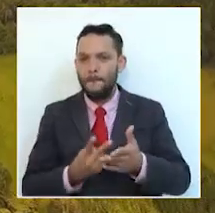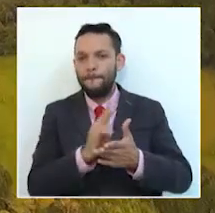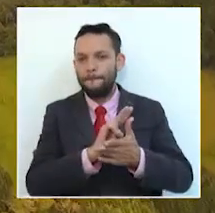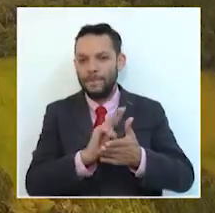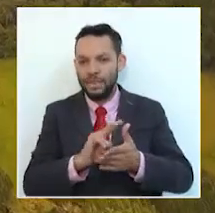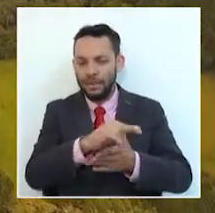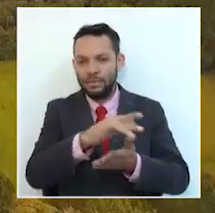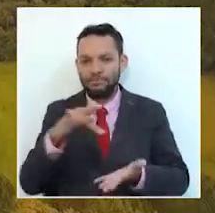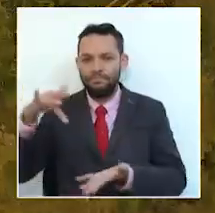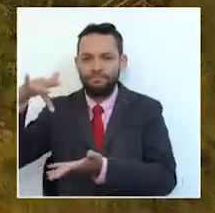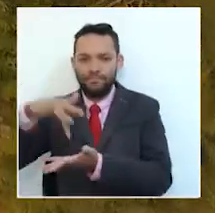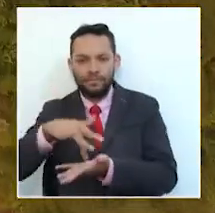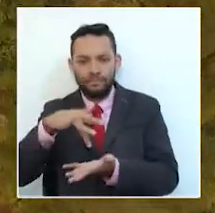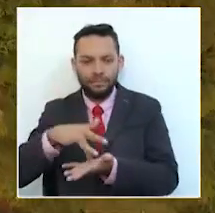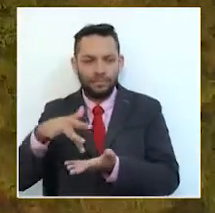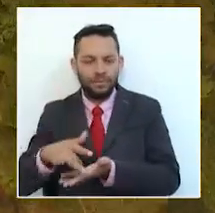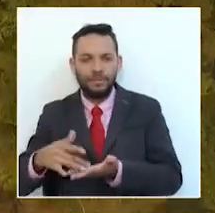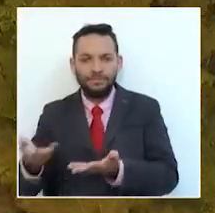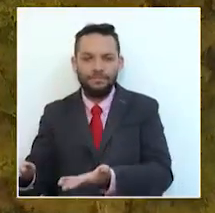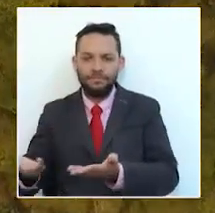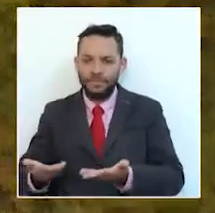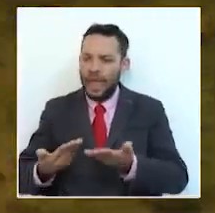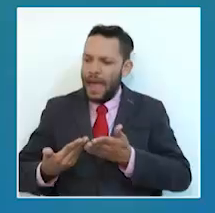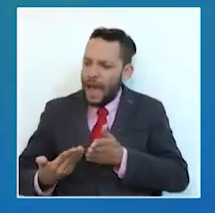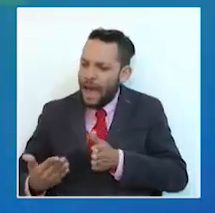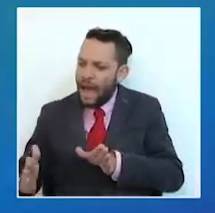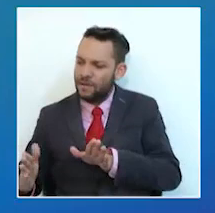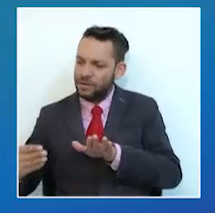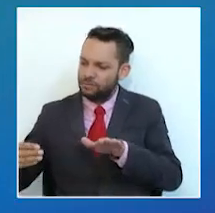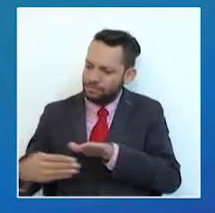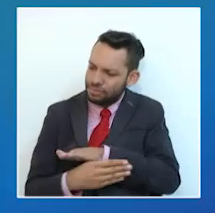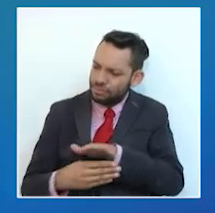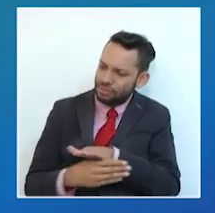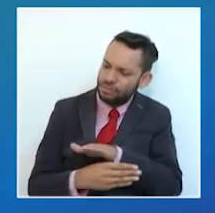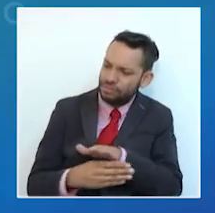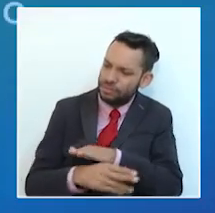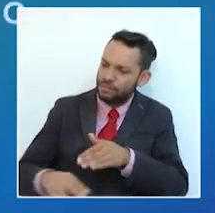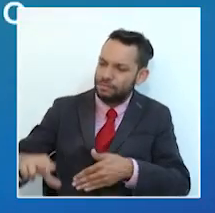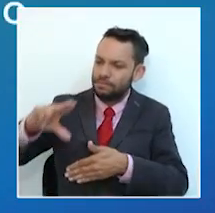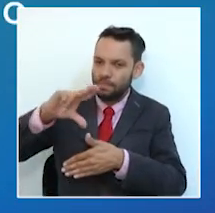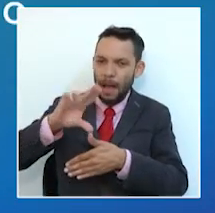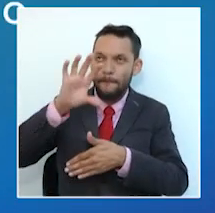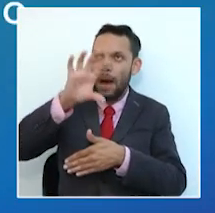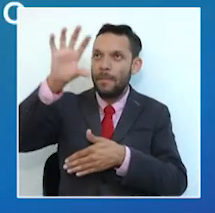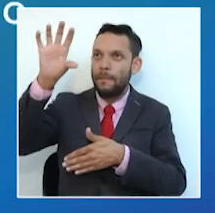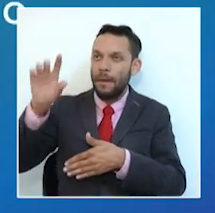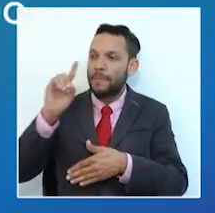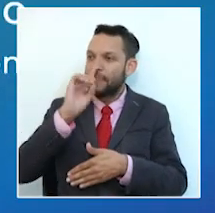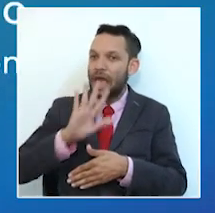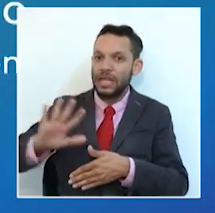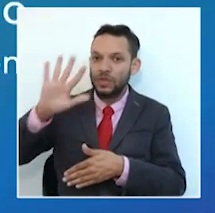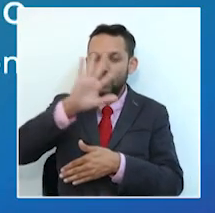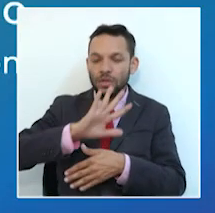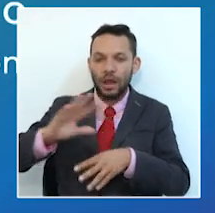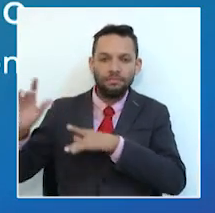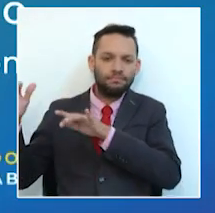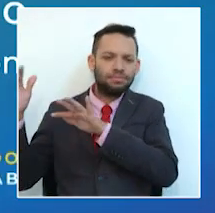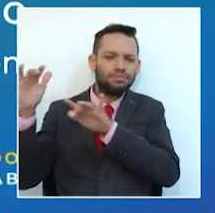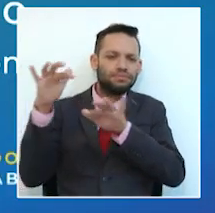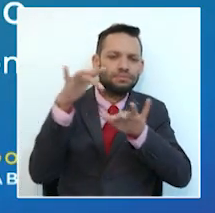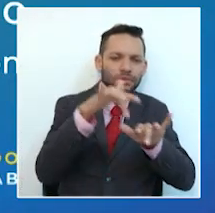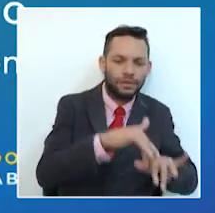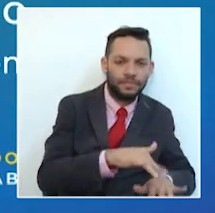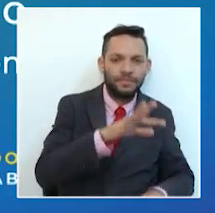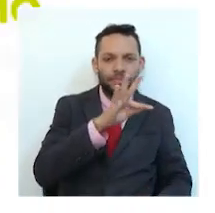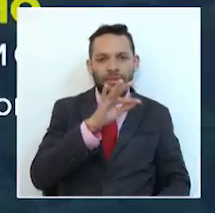sin precedentes en la región abriendo sus puertas al primer congreso iberoamericano y cuarto nacional de turismo de bienestar y termalismo